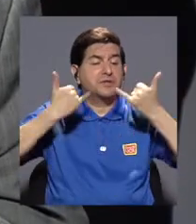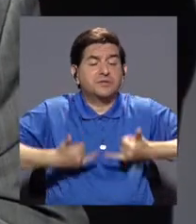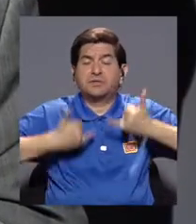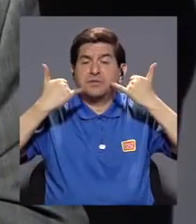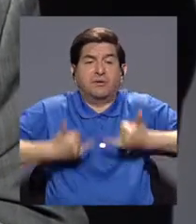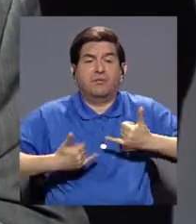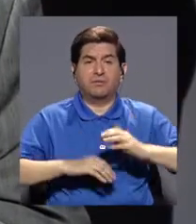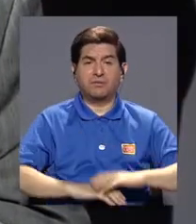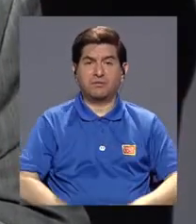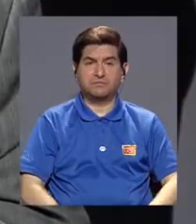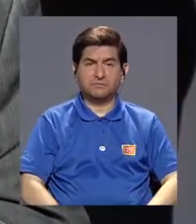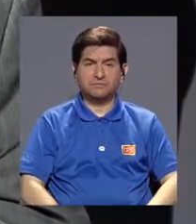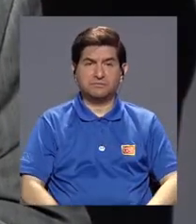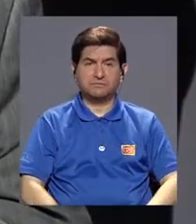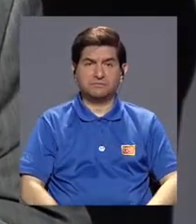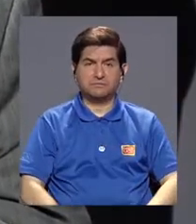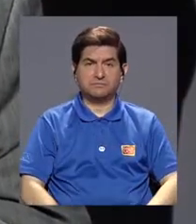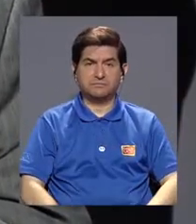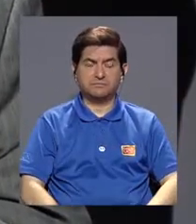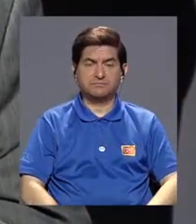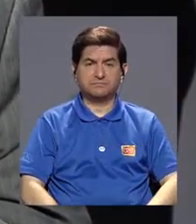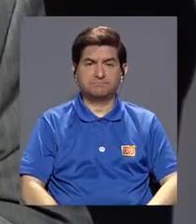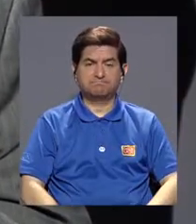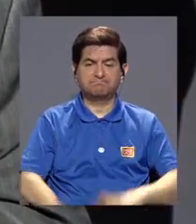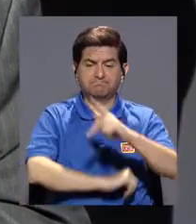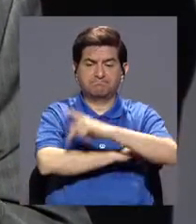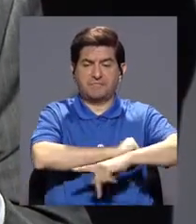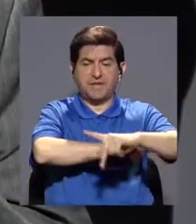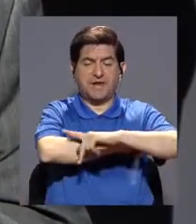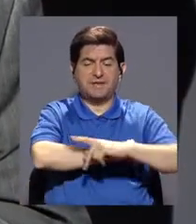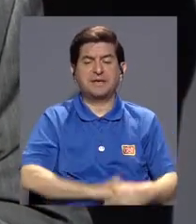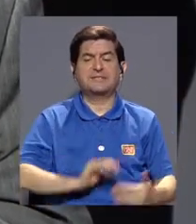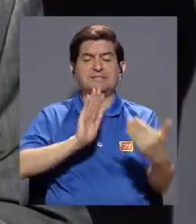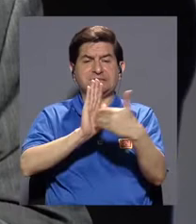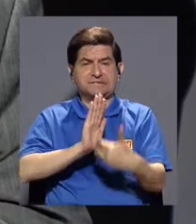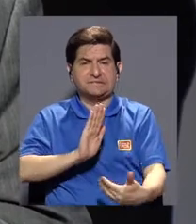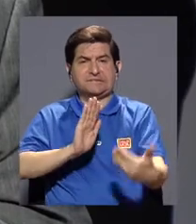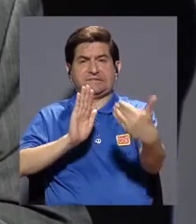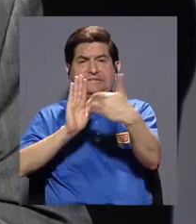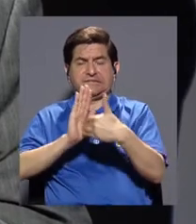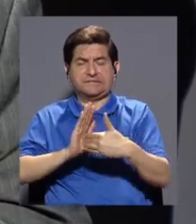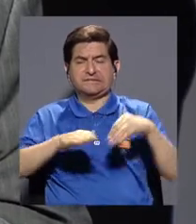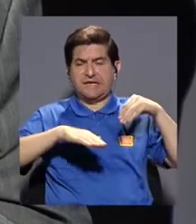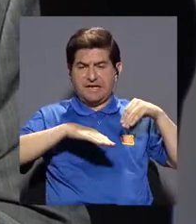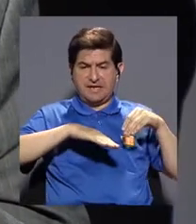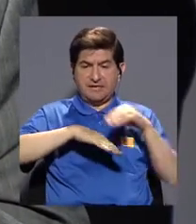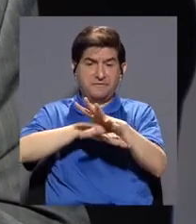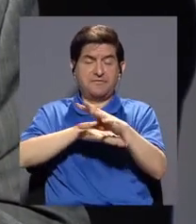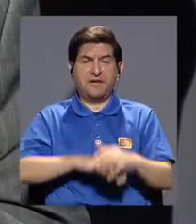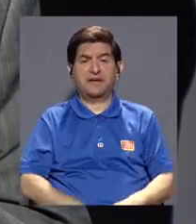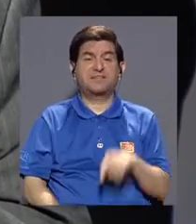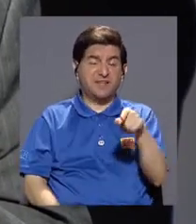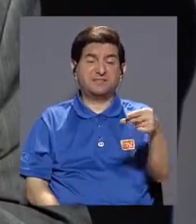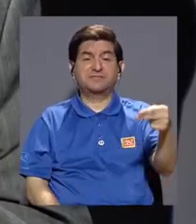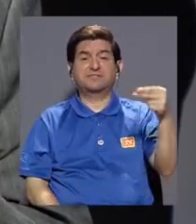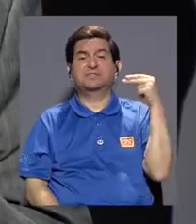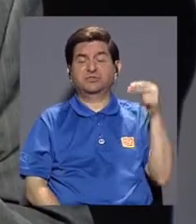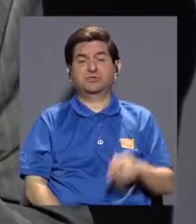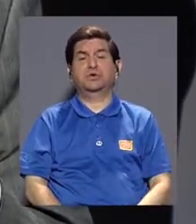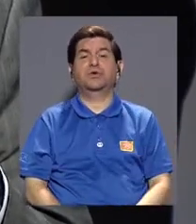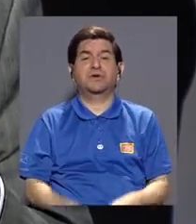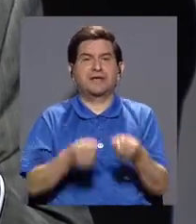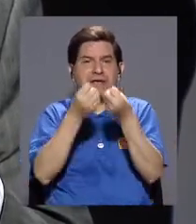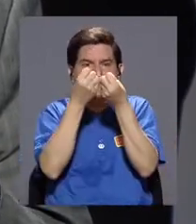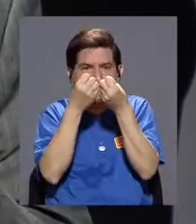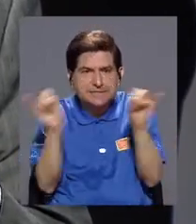actual, donde el país está sufriendo las consecuencias un poco de esa historia, sin